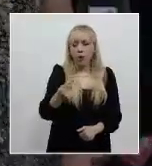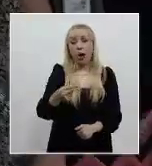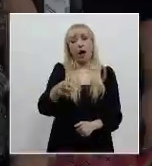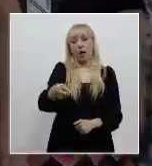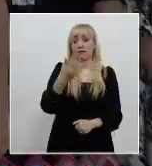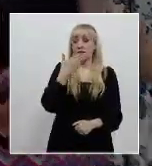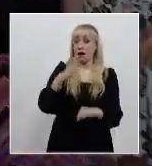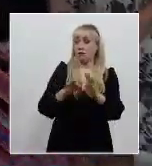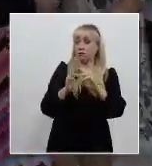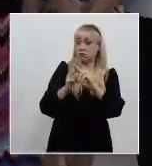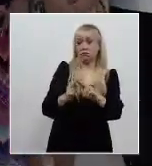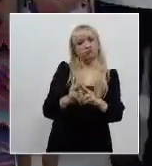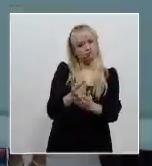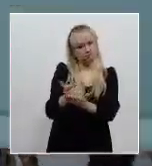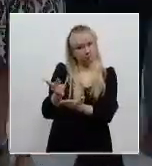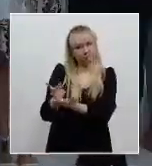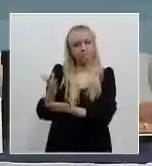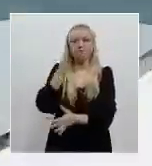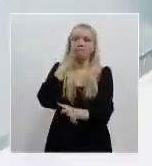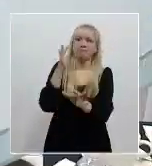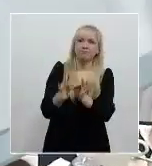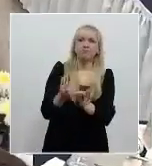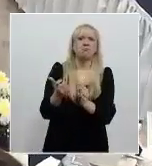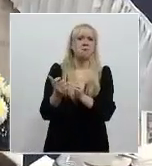y compromiso.